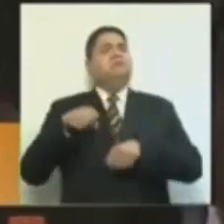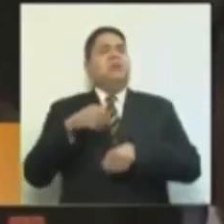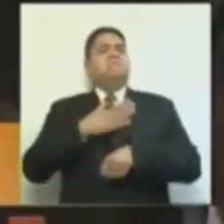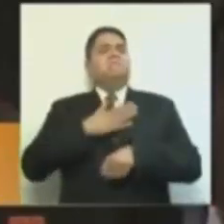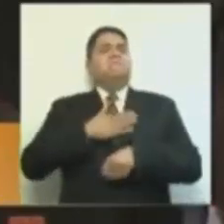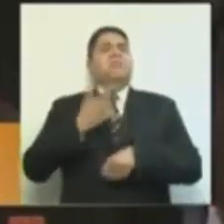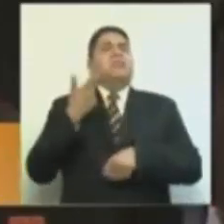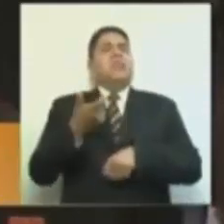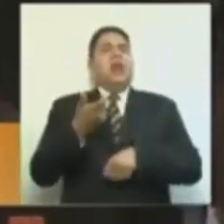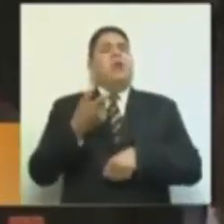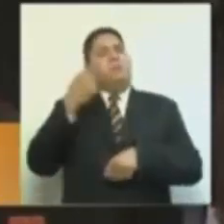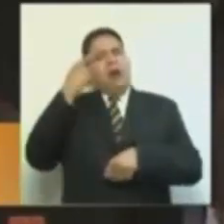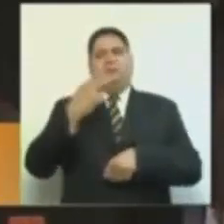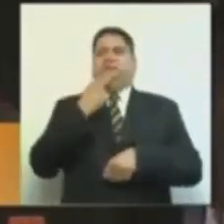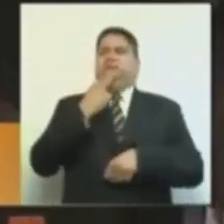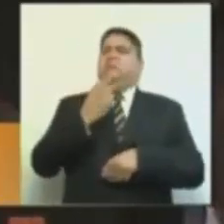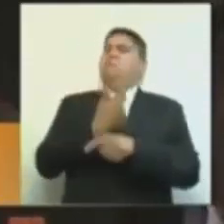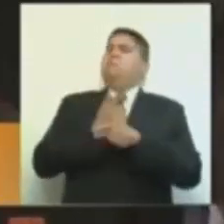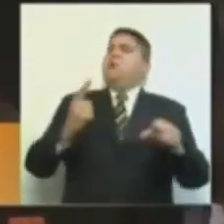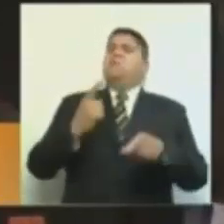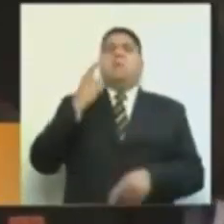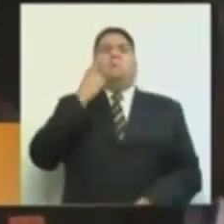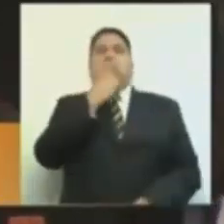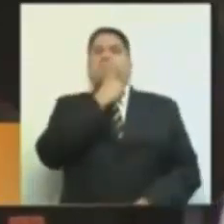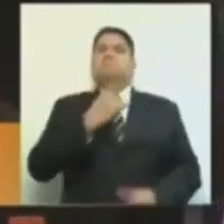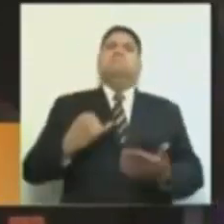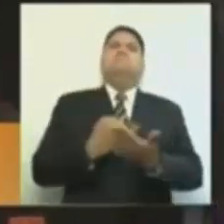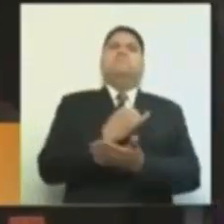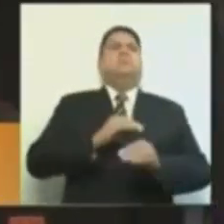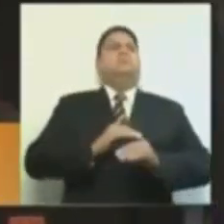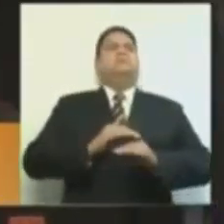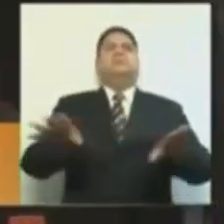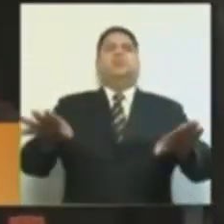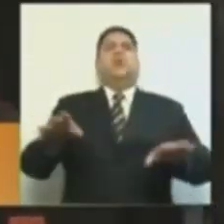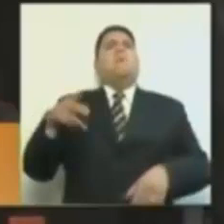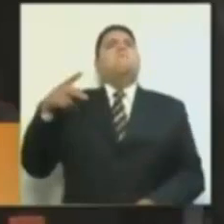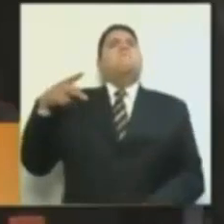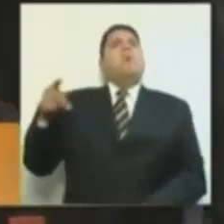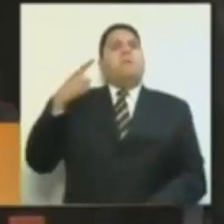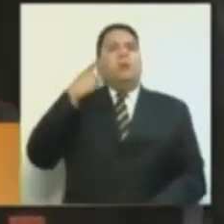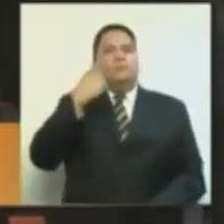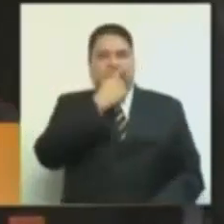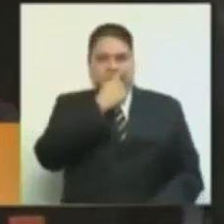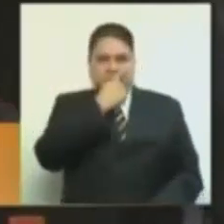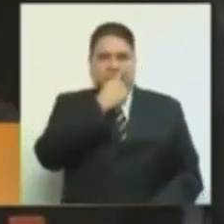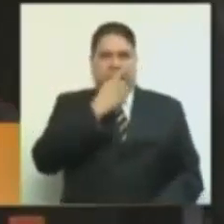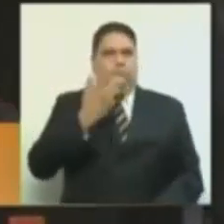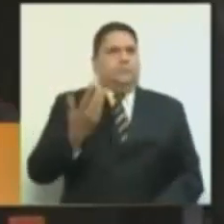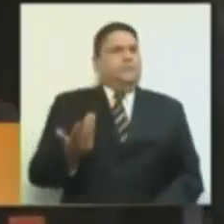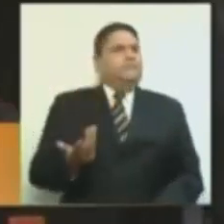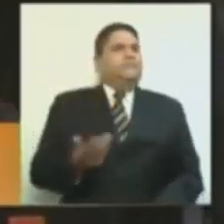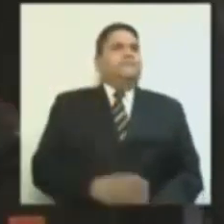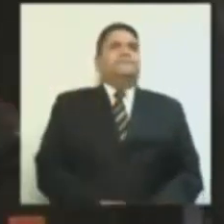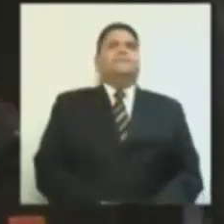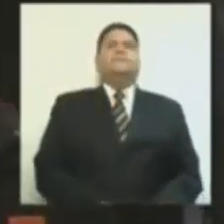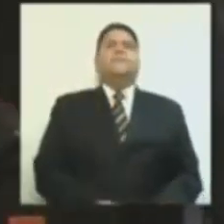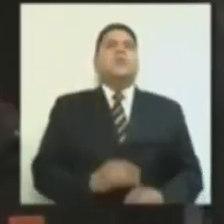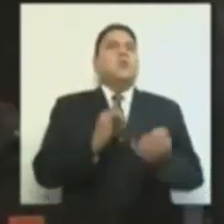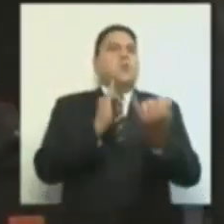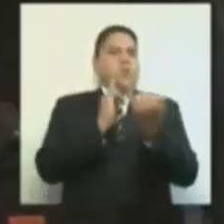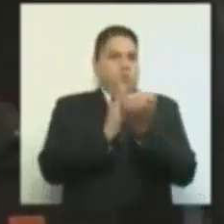ellos para ejercerlos con discrecionalidad, como